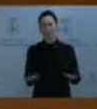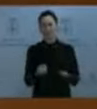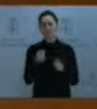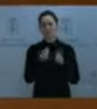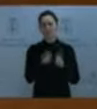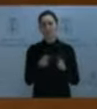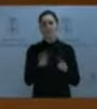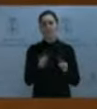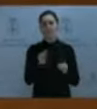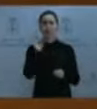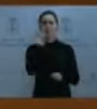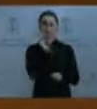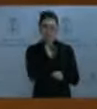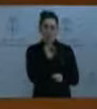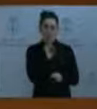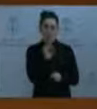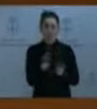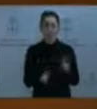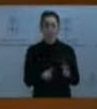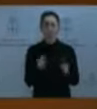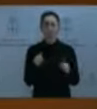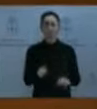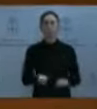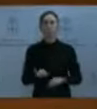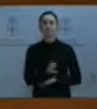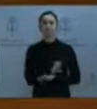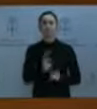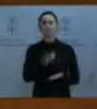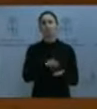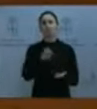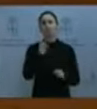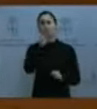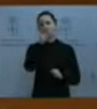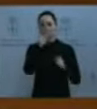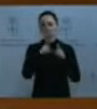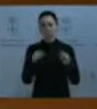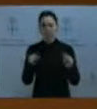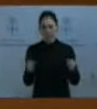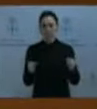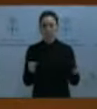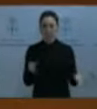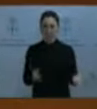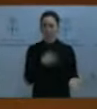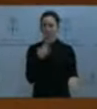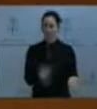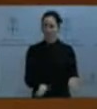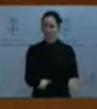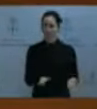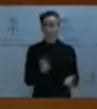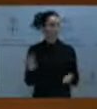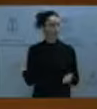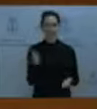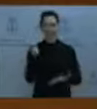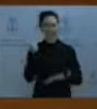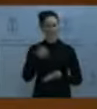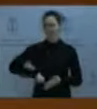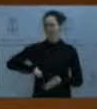la Consejería y el Gobierno del Principado de Asturias ha sido beligerante en la reclamación de los derechos de la flota